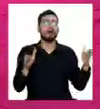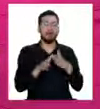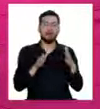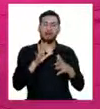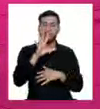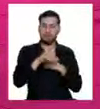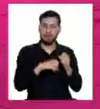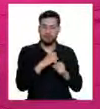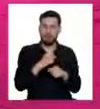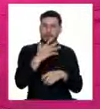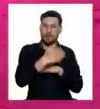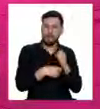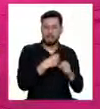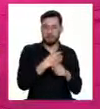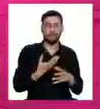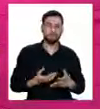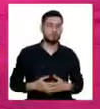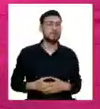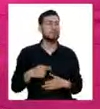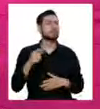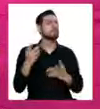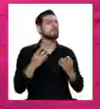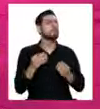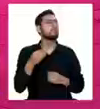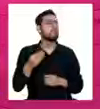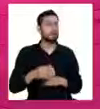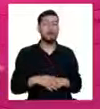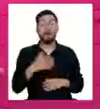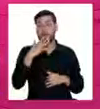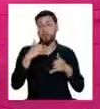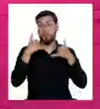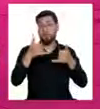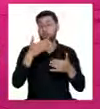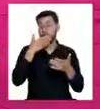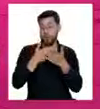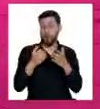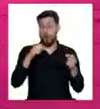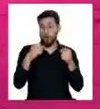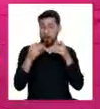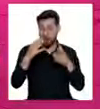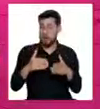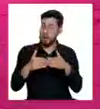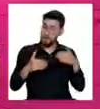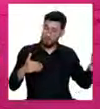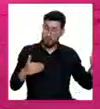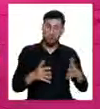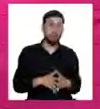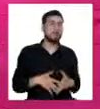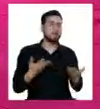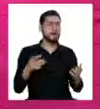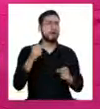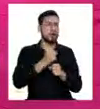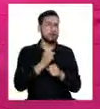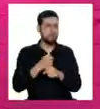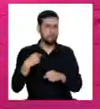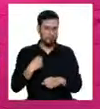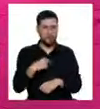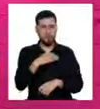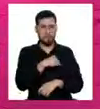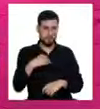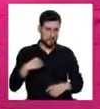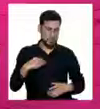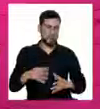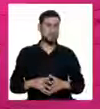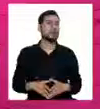de 5 años. Eso genera principalmente premiar a aquellos buenos conductores en las vías públicas, ¿no? Que es parte de la labor que hacemos en el